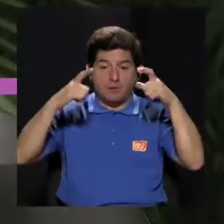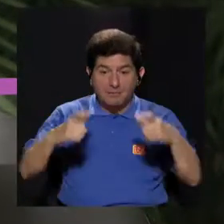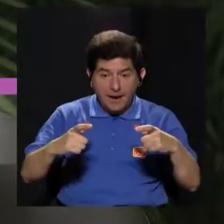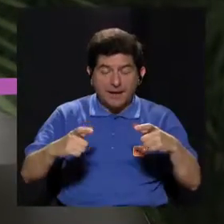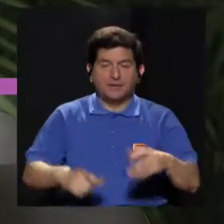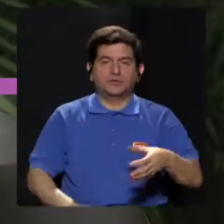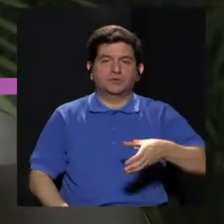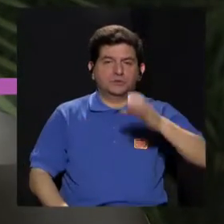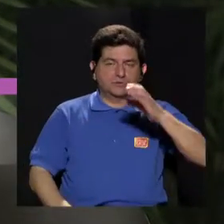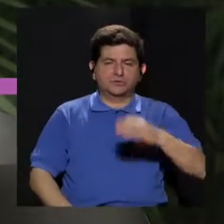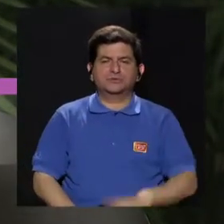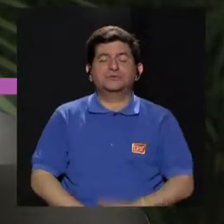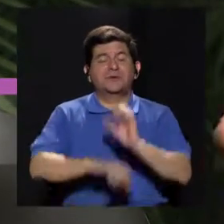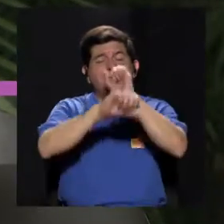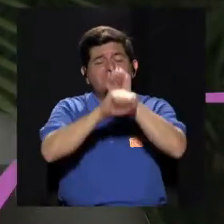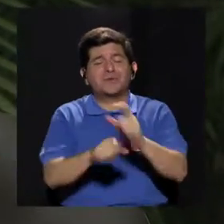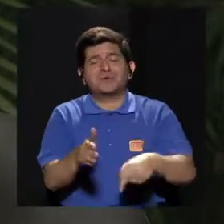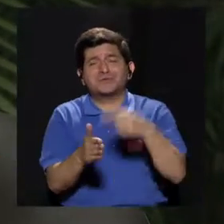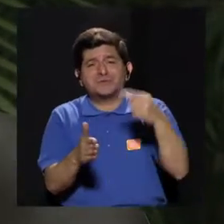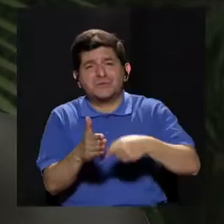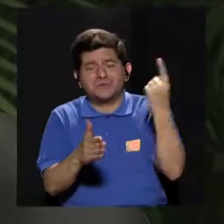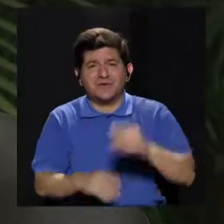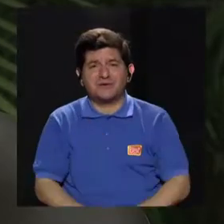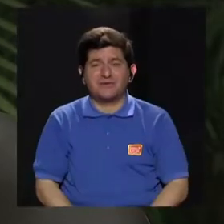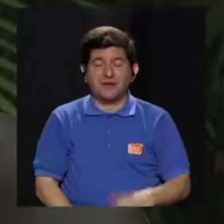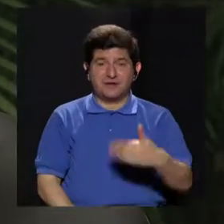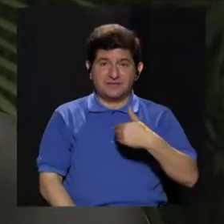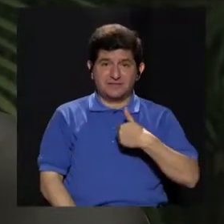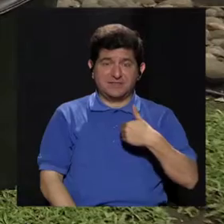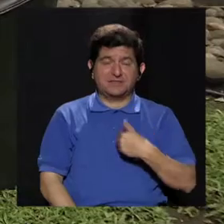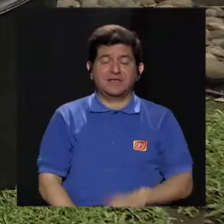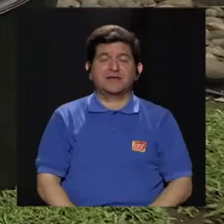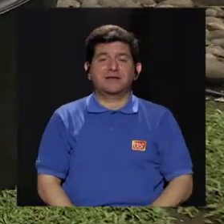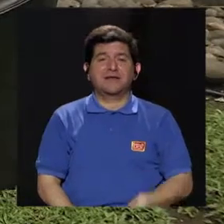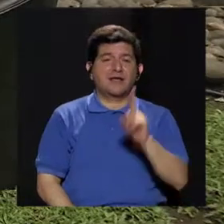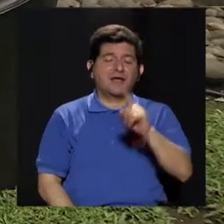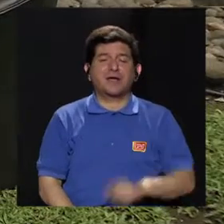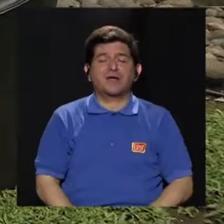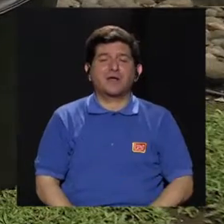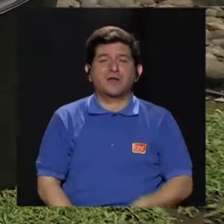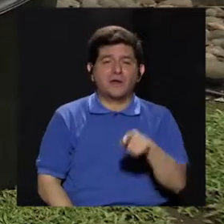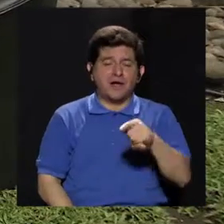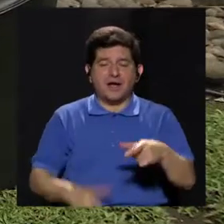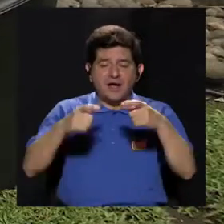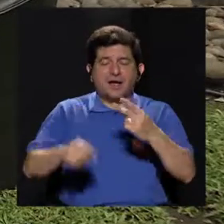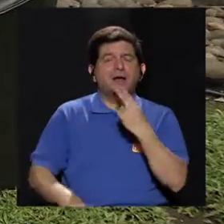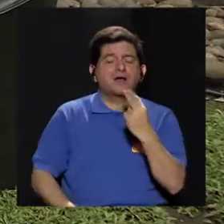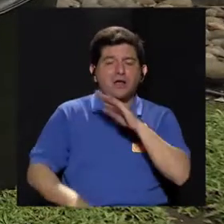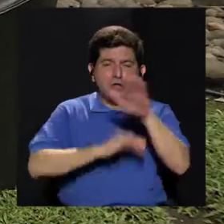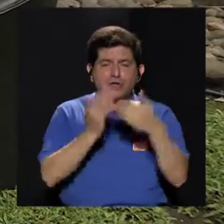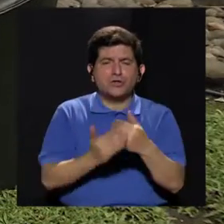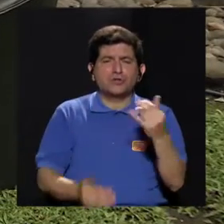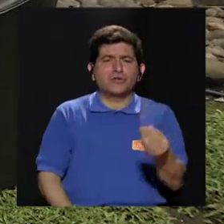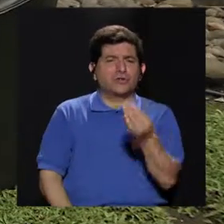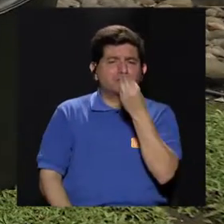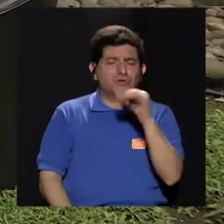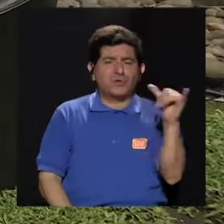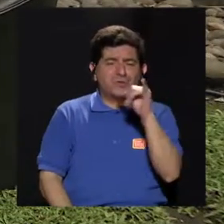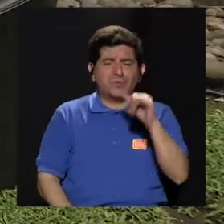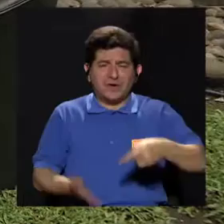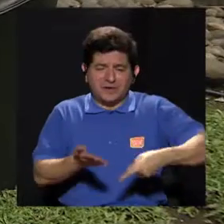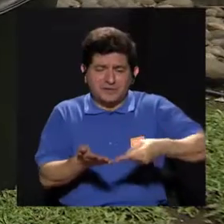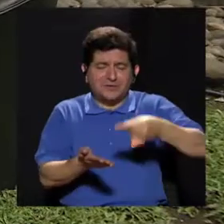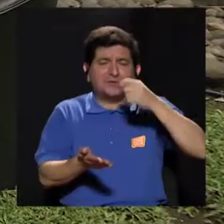y platos, ¿verdad? O a veces la costumbre, doctora, perdón que la interrumpa, de que hay algún heladito o algún postre y le damos todos de comer con la misma